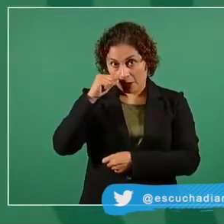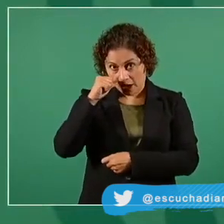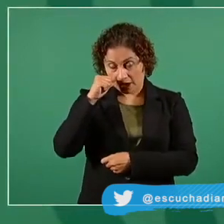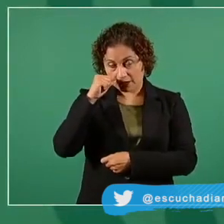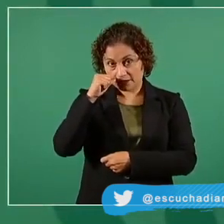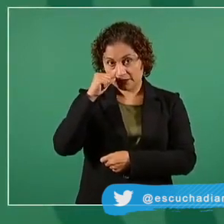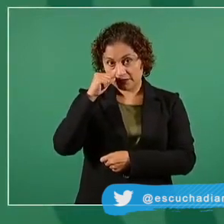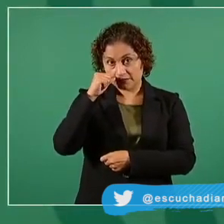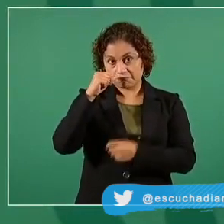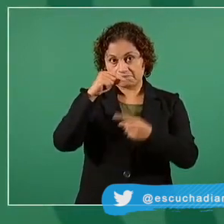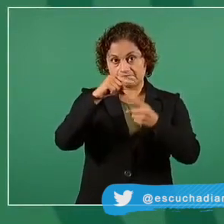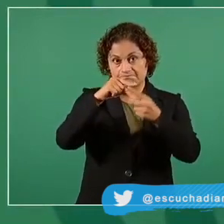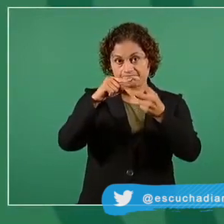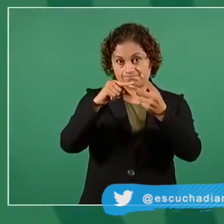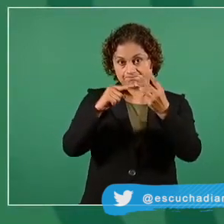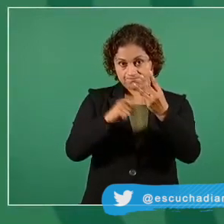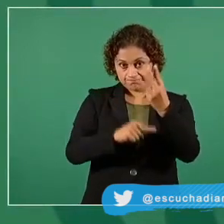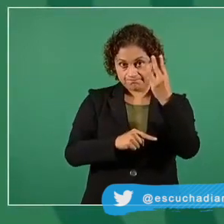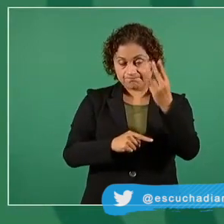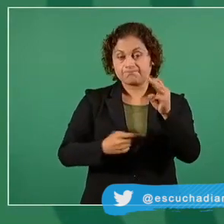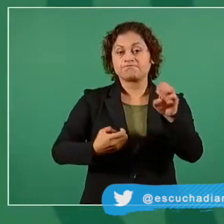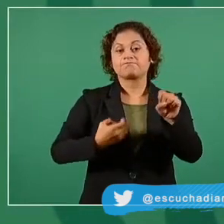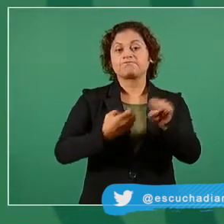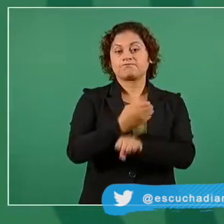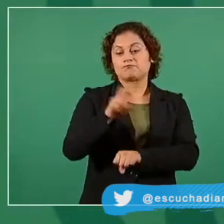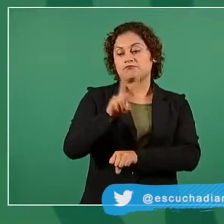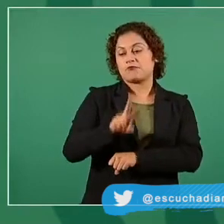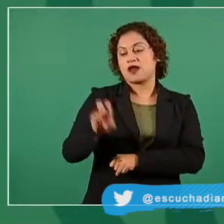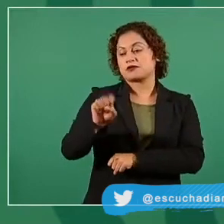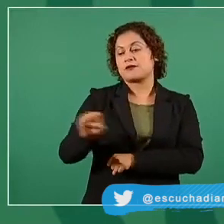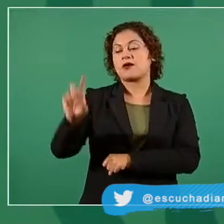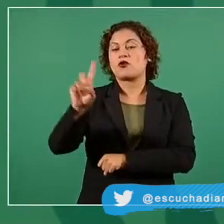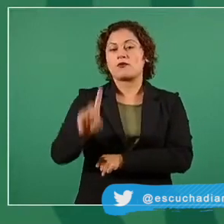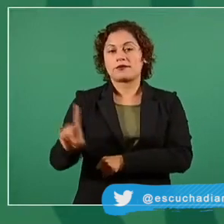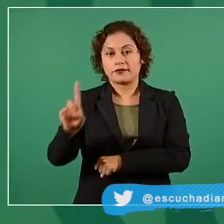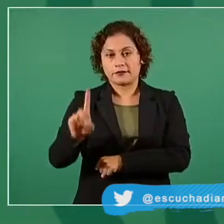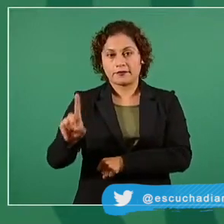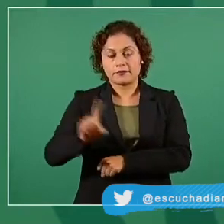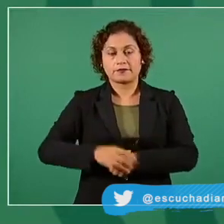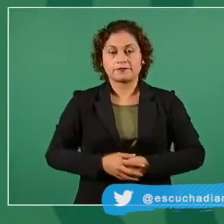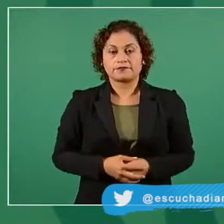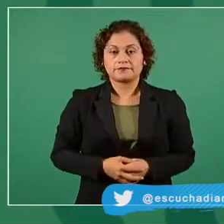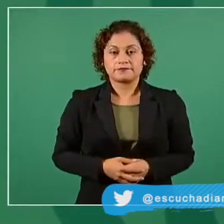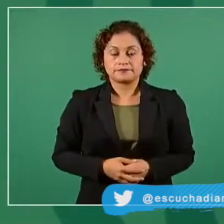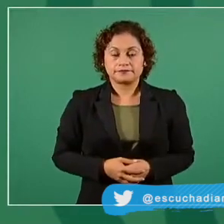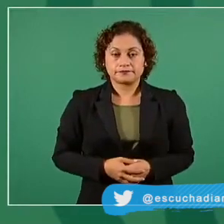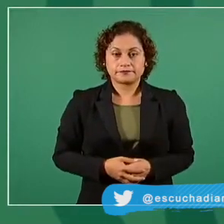Vamos a estar en tres estados el fin de semana.